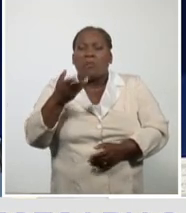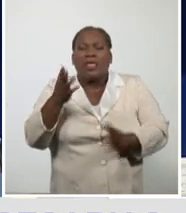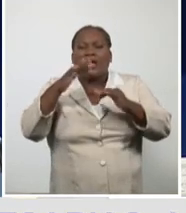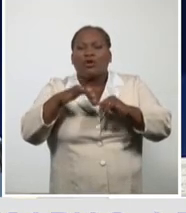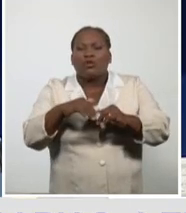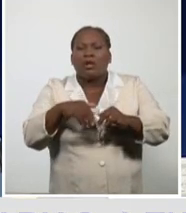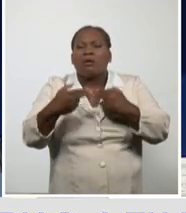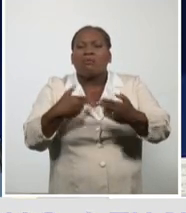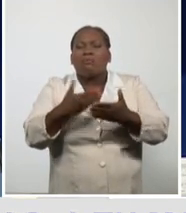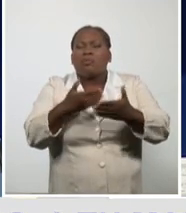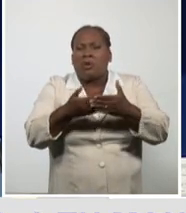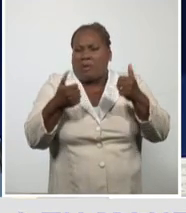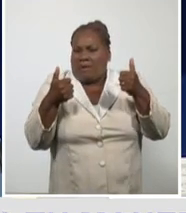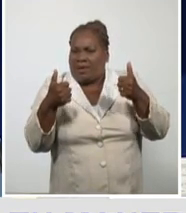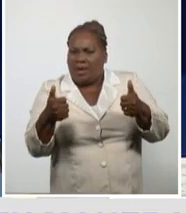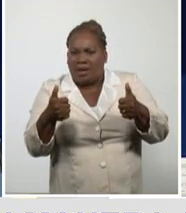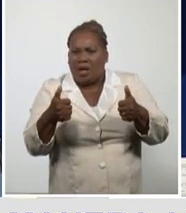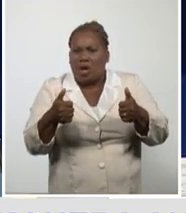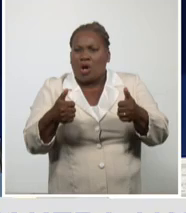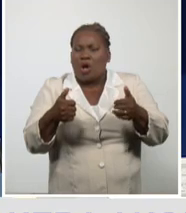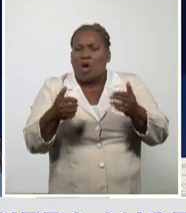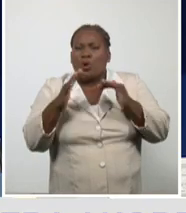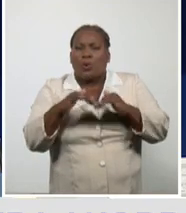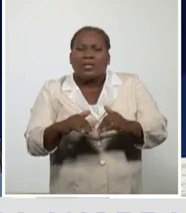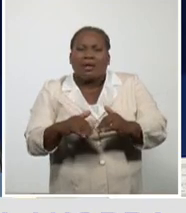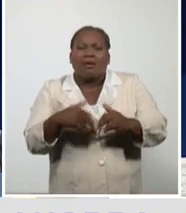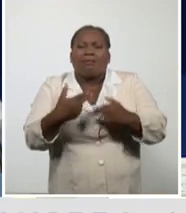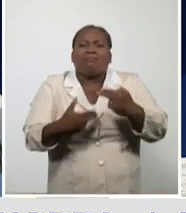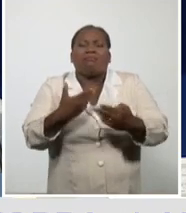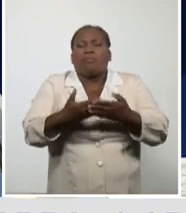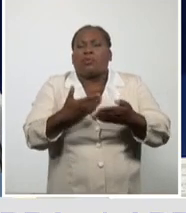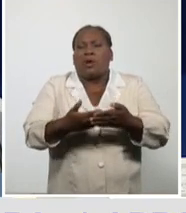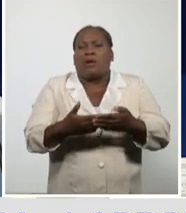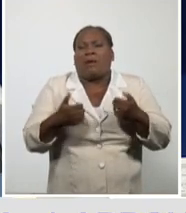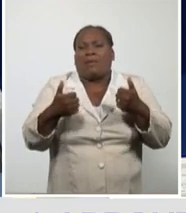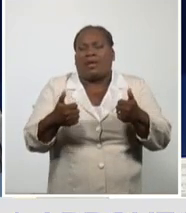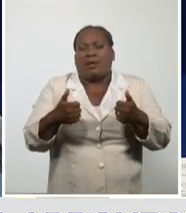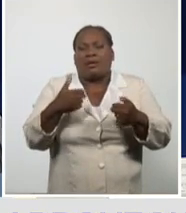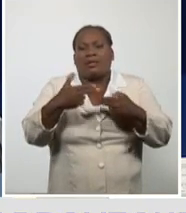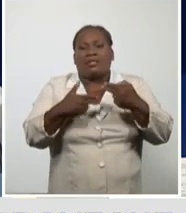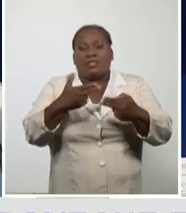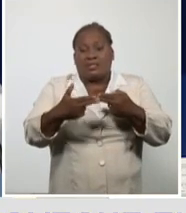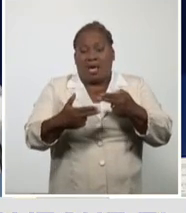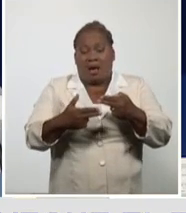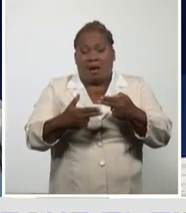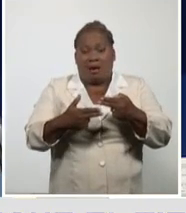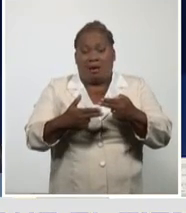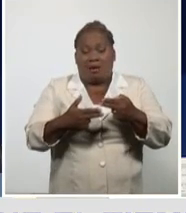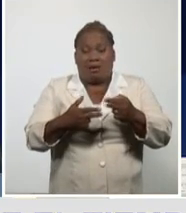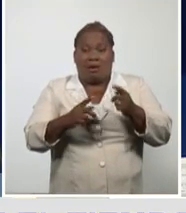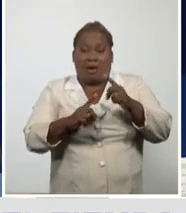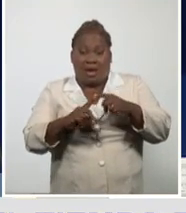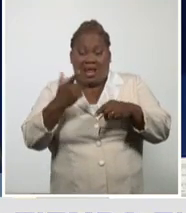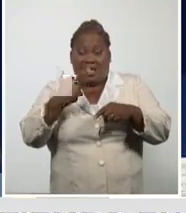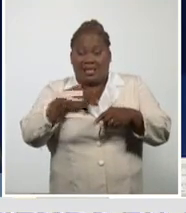haciendo un número de pruebas que se hagan en las que tienen las tasas, porque las encuentran porque lo